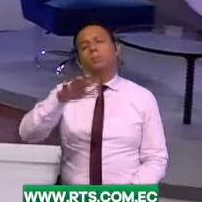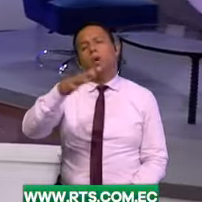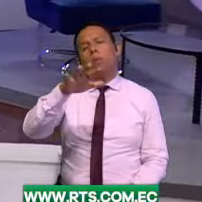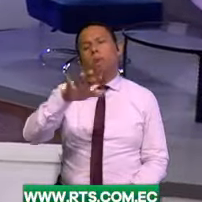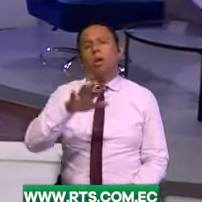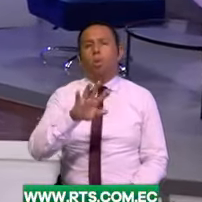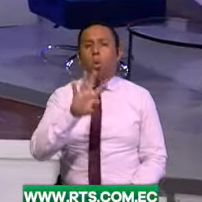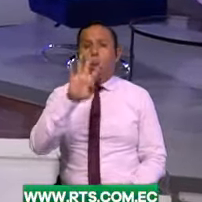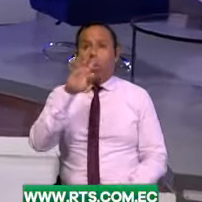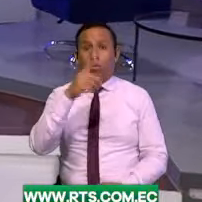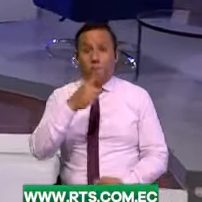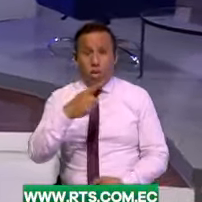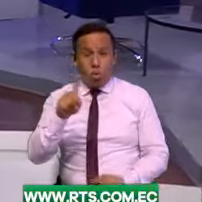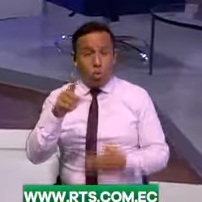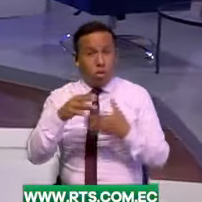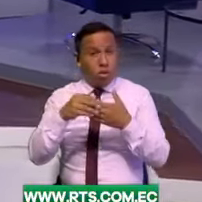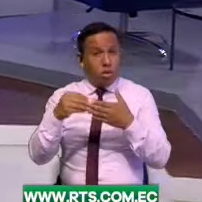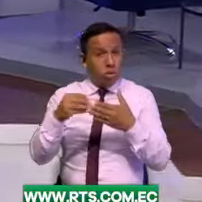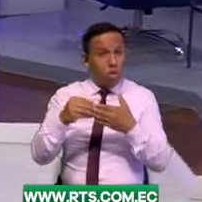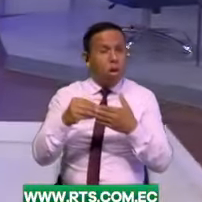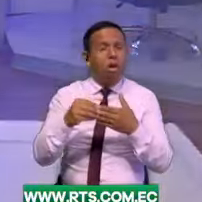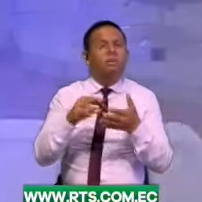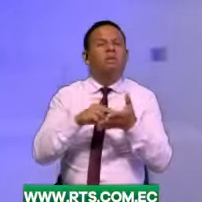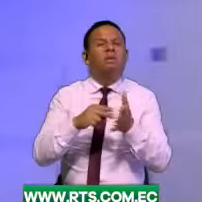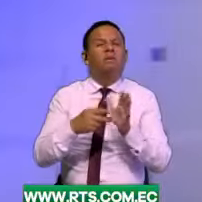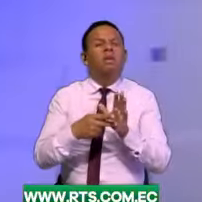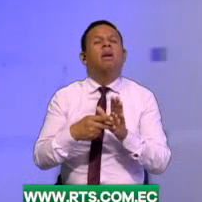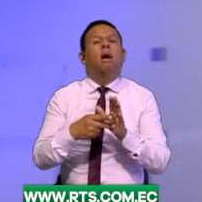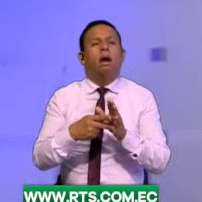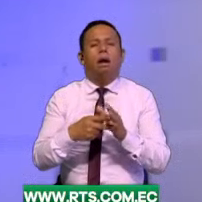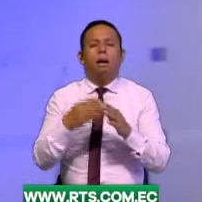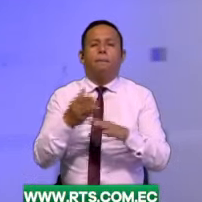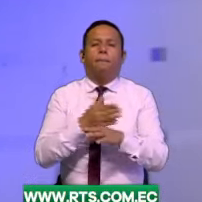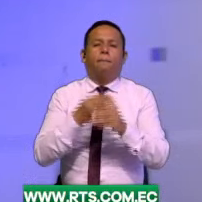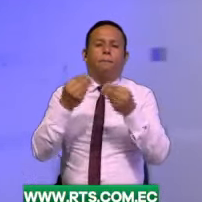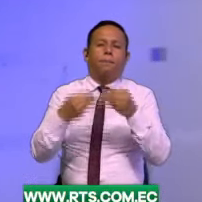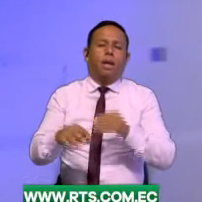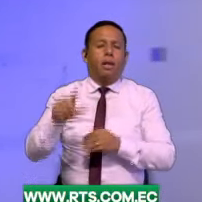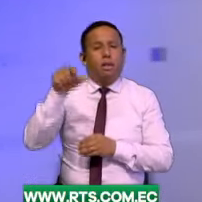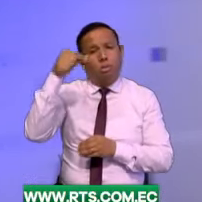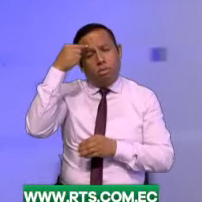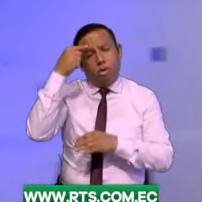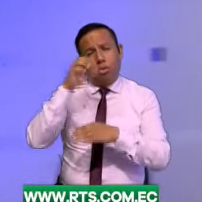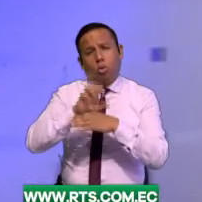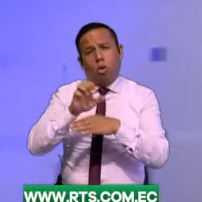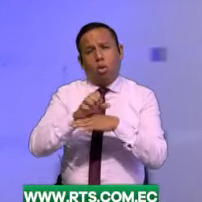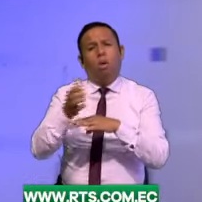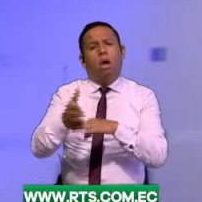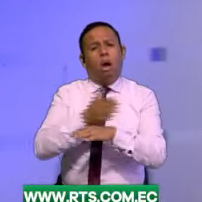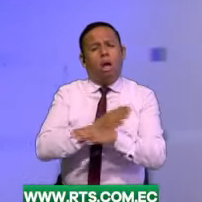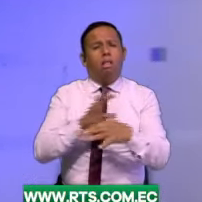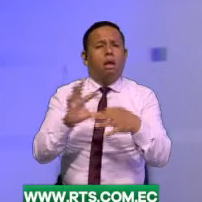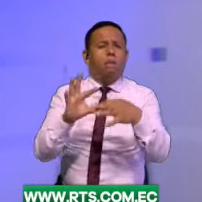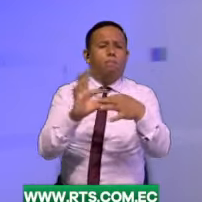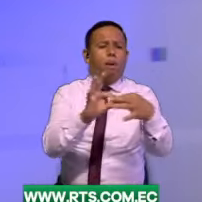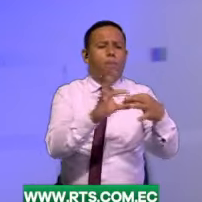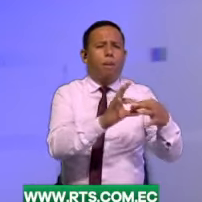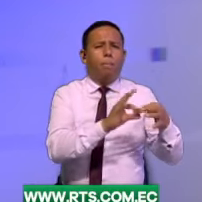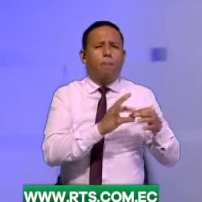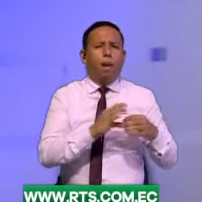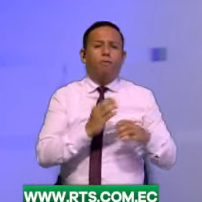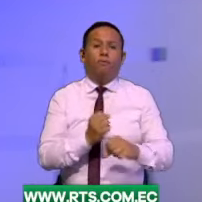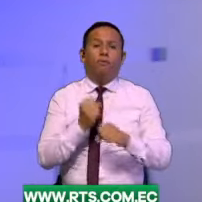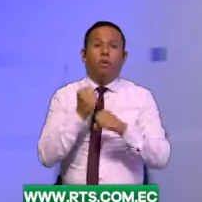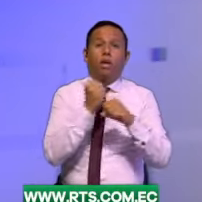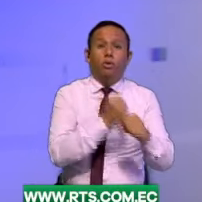de 4 millones de dólares sería el valor en el que se habría perjudicado al Estado ecuatoriano en convenios con fundaciones que maneja el Ministerio